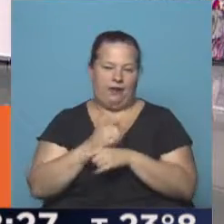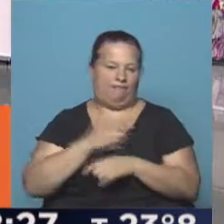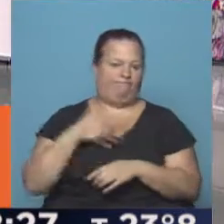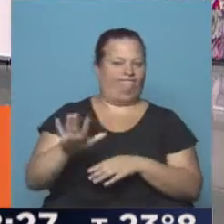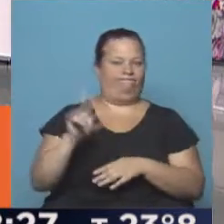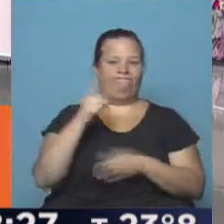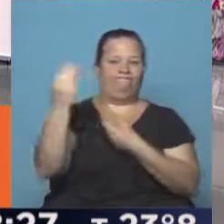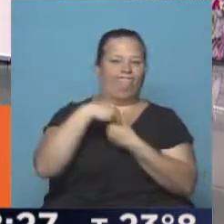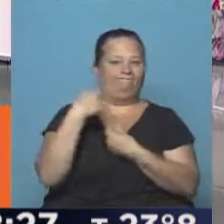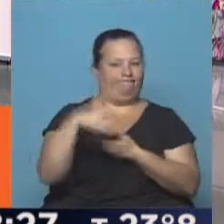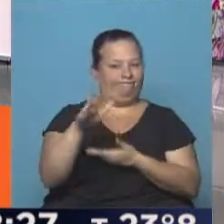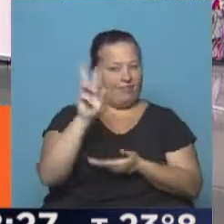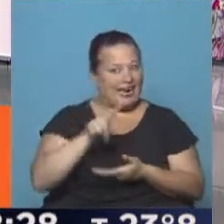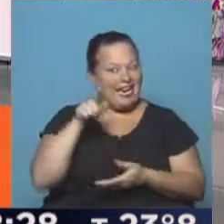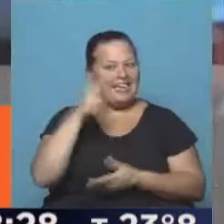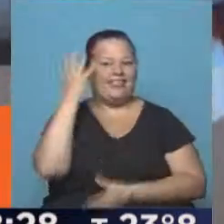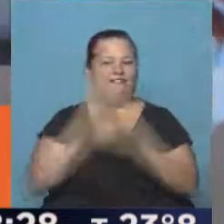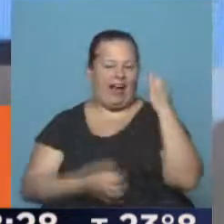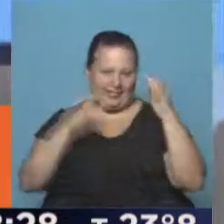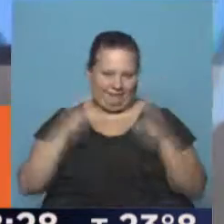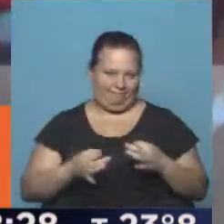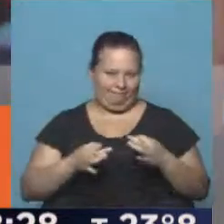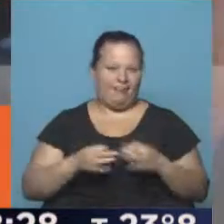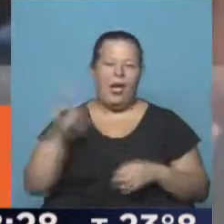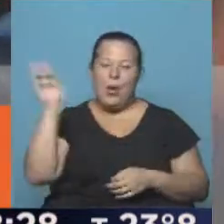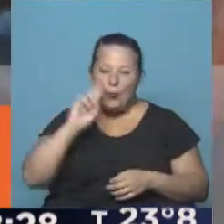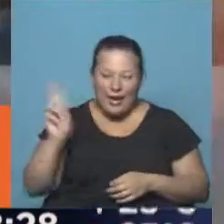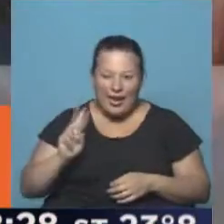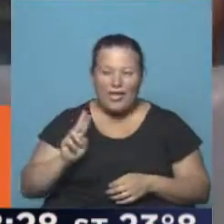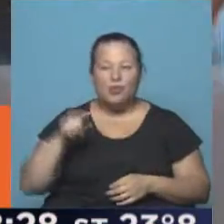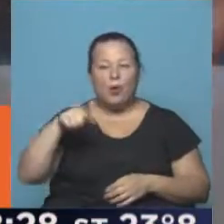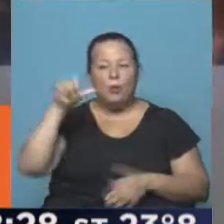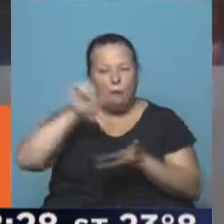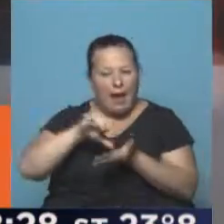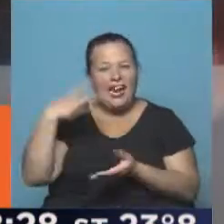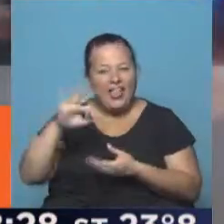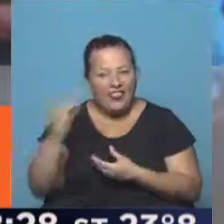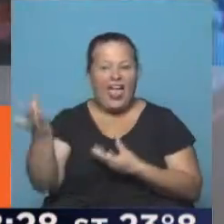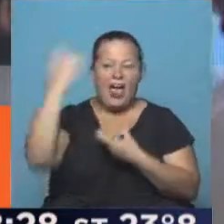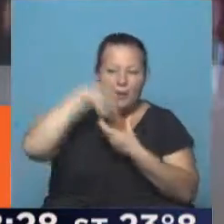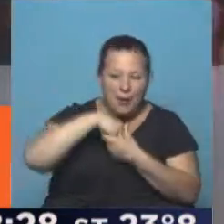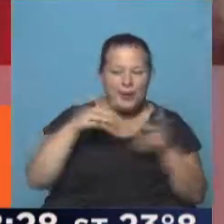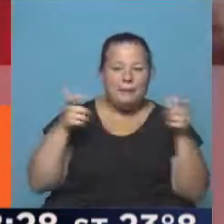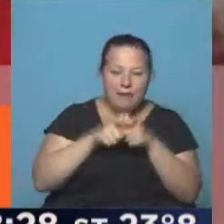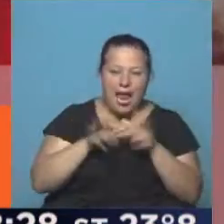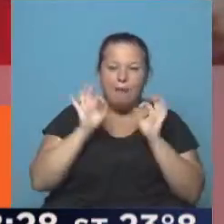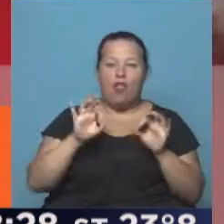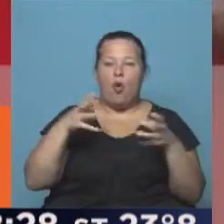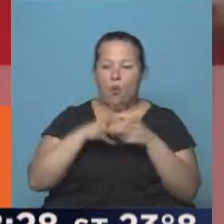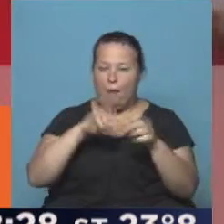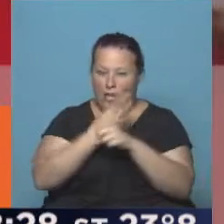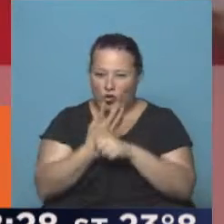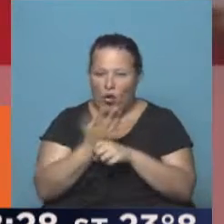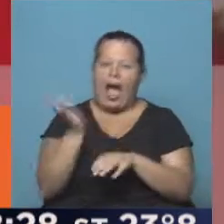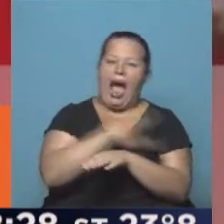reacios a la entrada del bloque, que creo que esa es la falla original. ¿Era Venezuela un país que debía ser miembro pleno del bloque antes